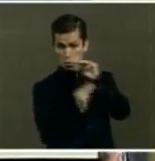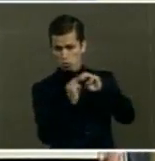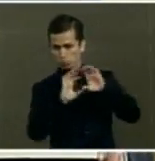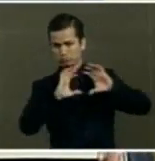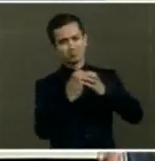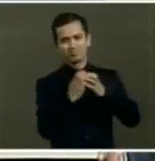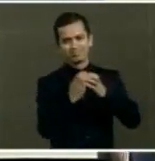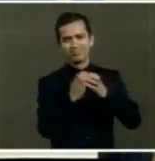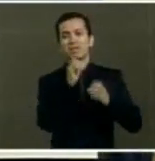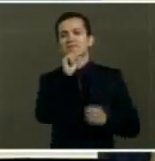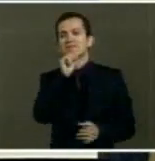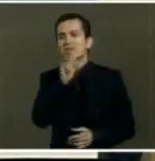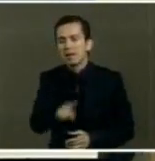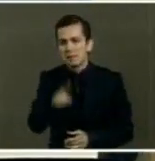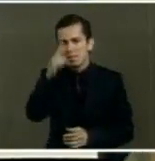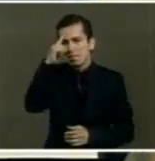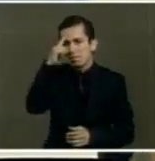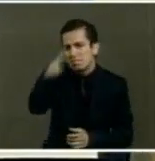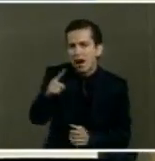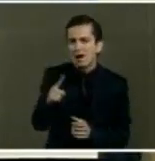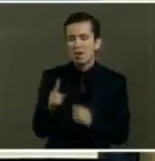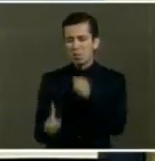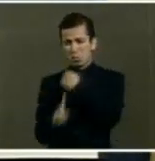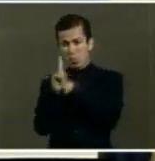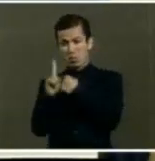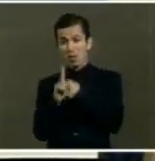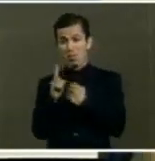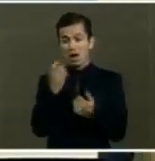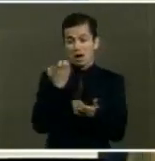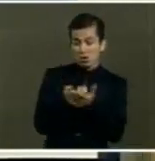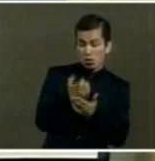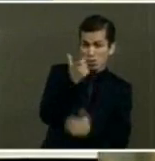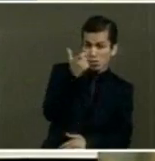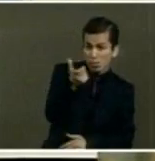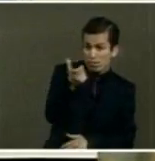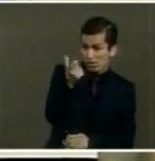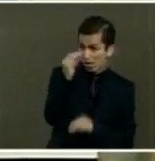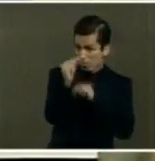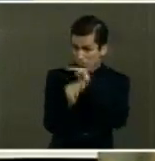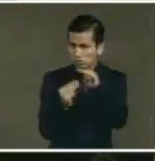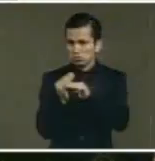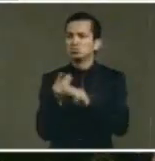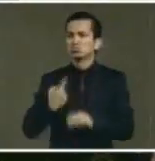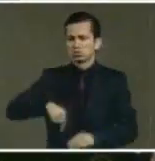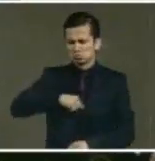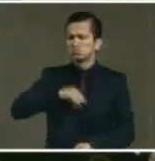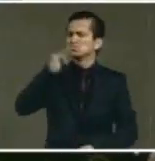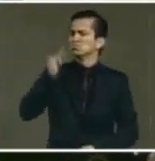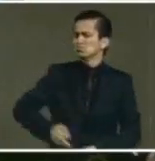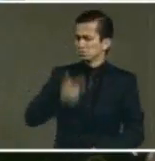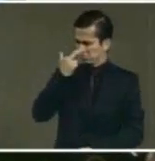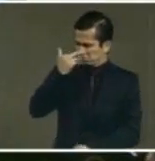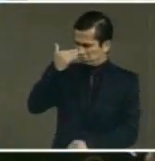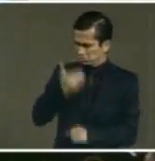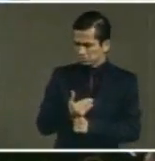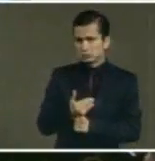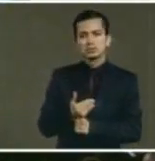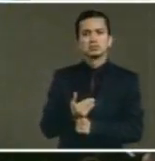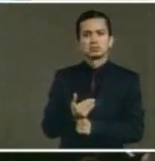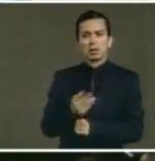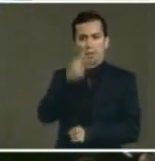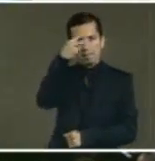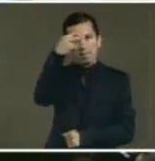el otro gran desafío ante el cual hemos asumido también nuestra responsabilidad. En